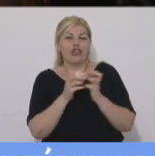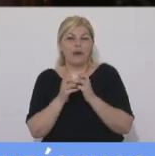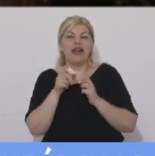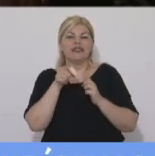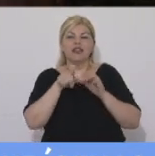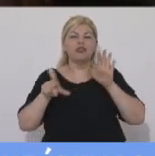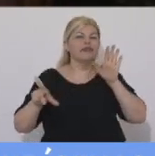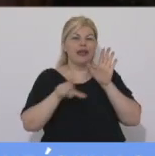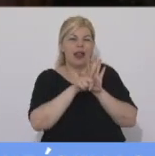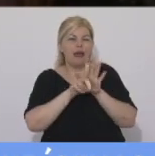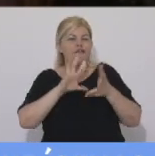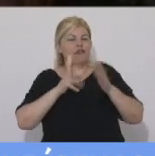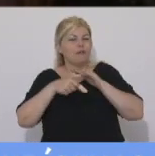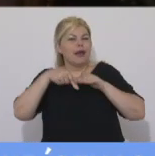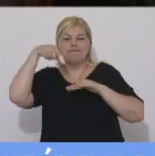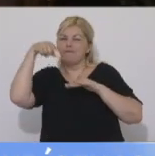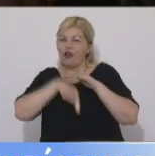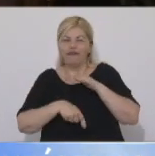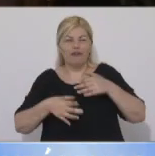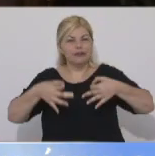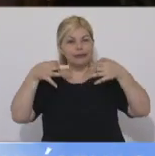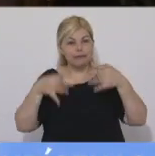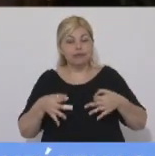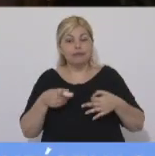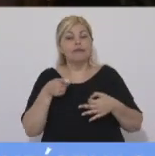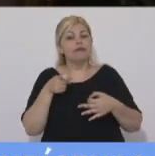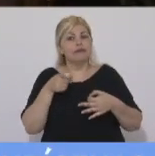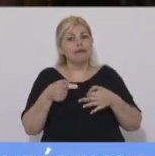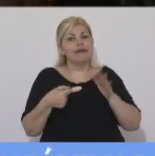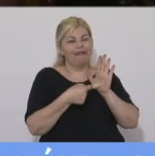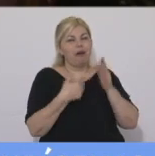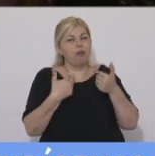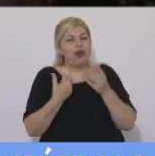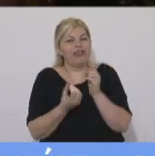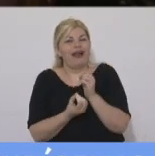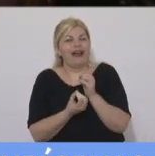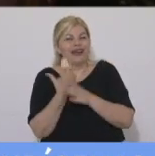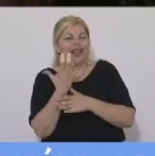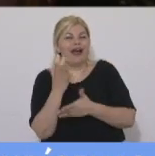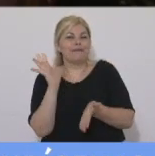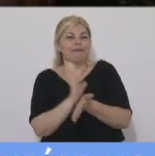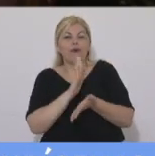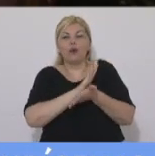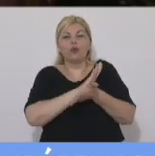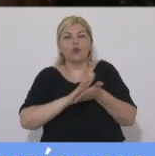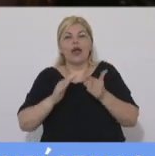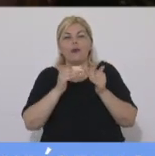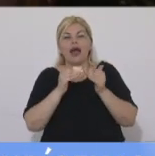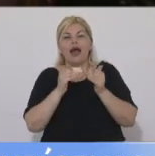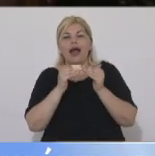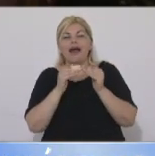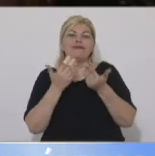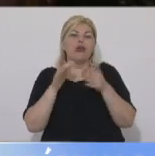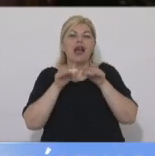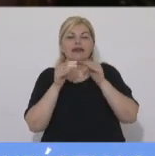fondo que permita crear la categoría de tierra comunitaria